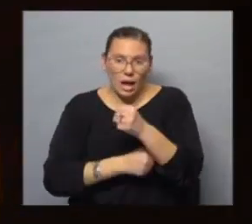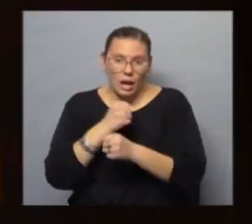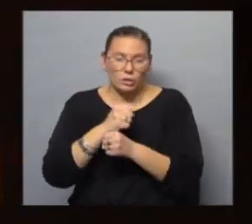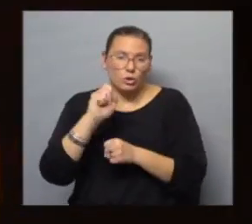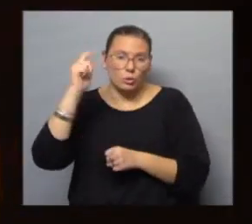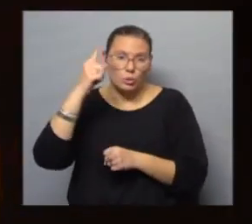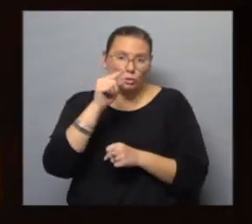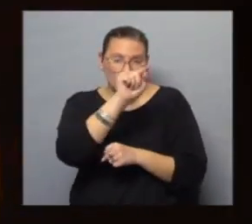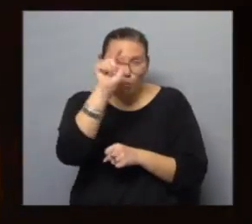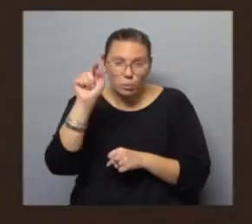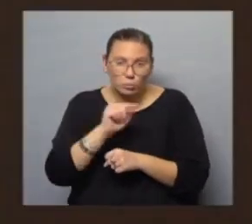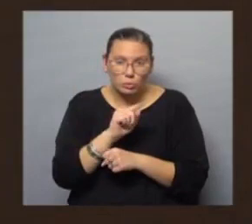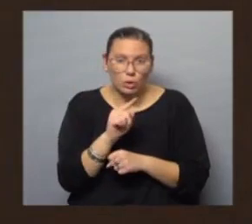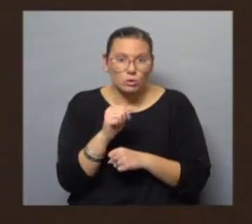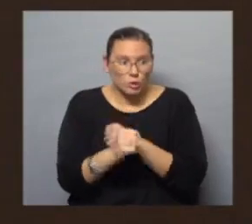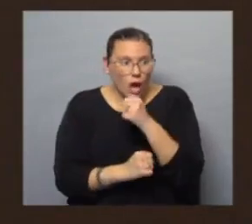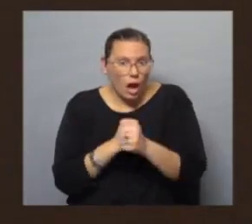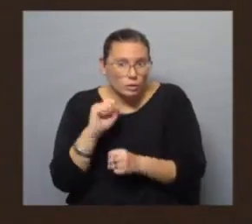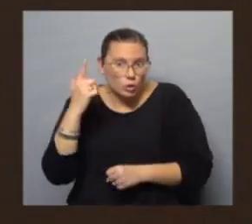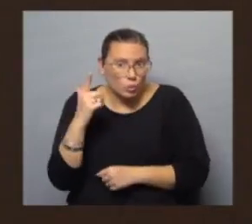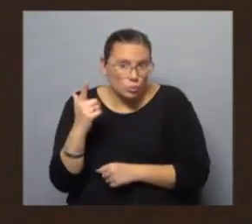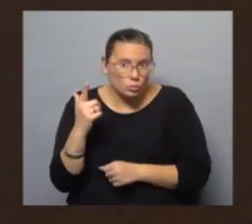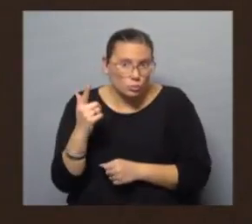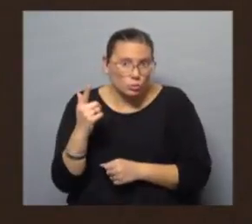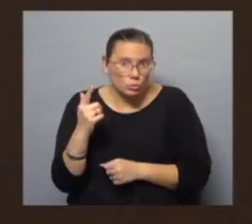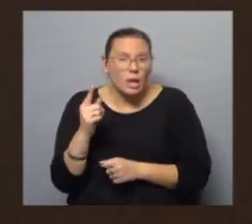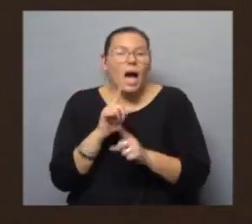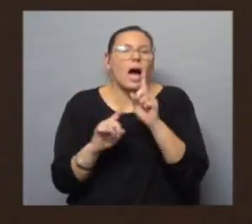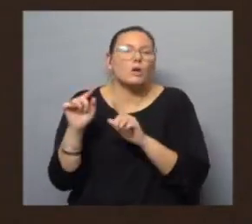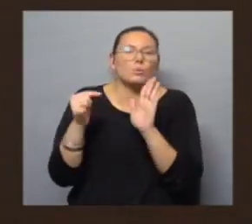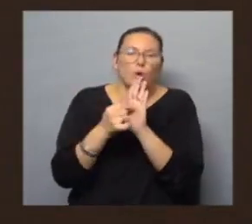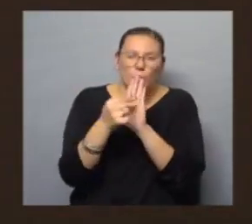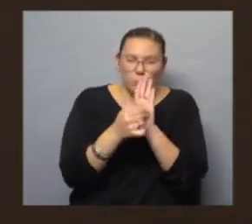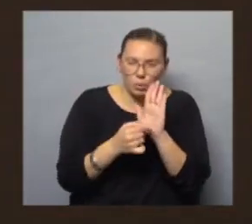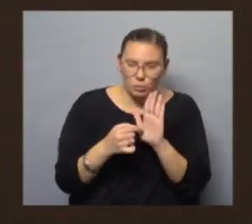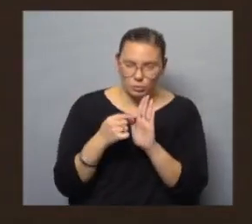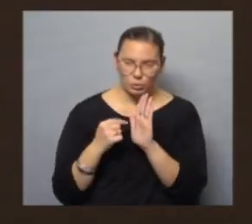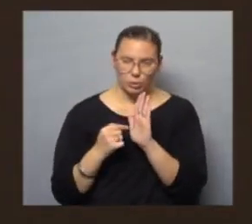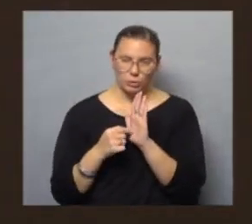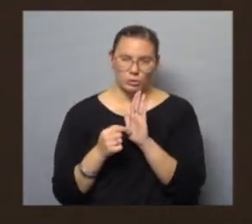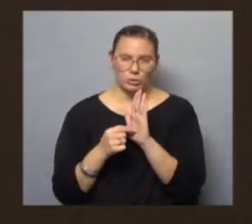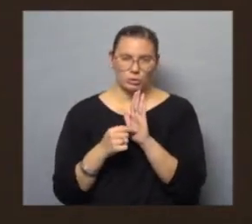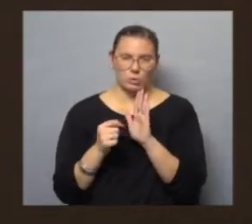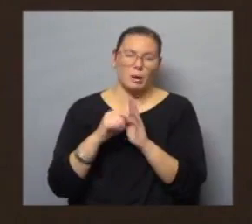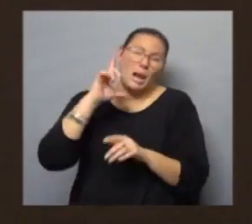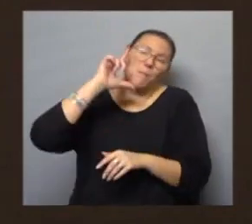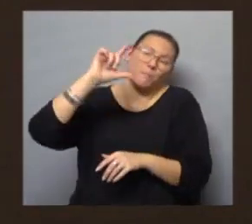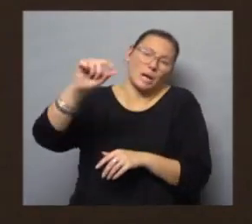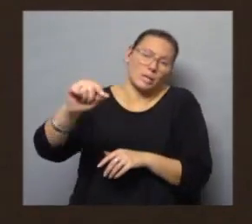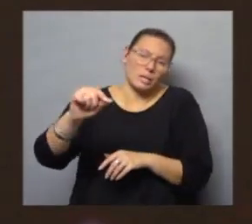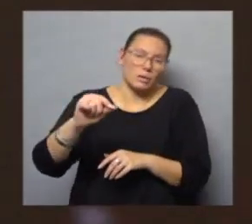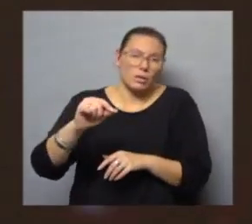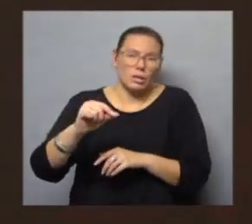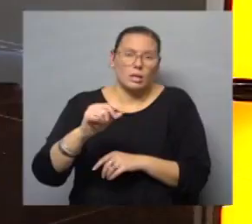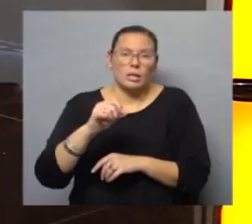representados en cada uno de esos puntos. Bueno, ponerle que en algunos puntitos píxeles para las galaxias más lejanas estamos hablando